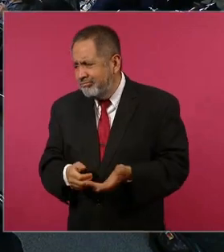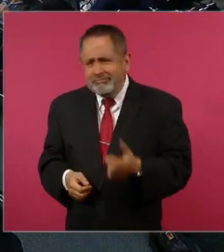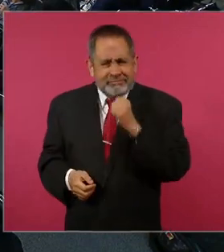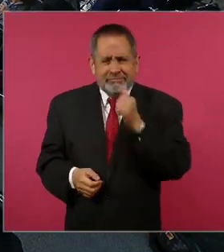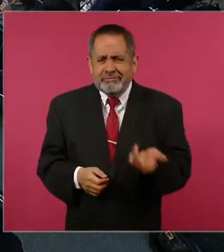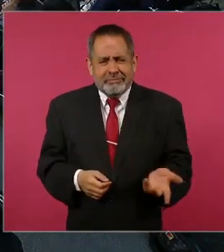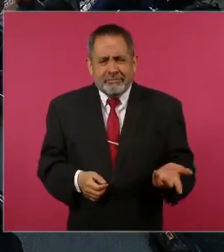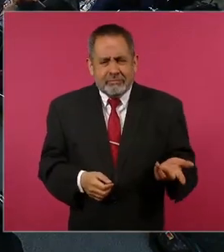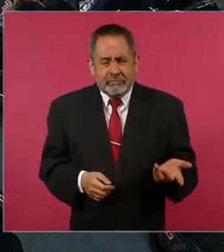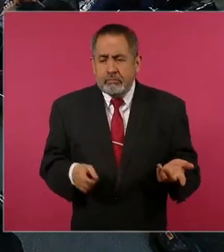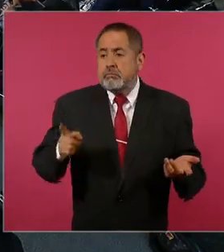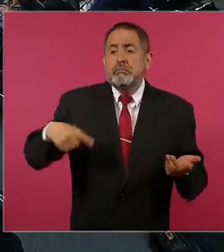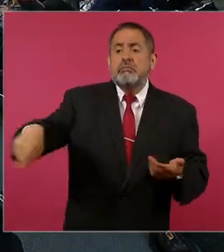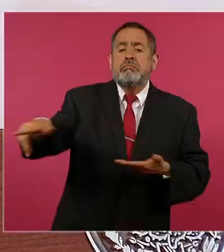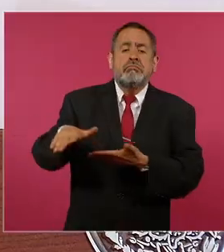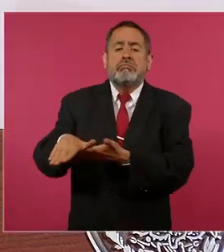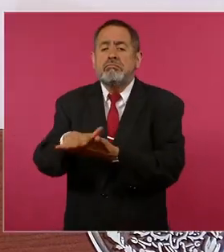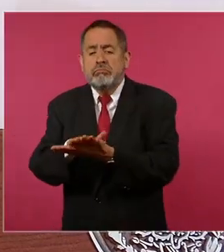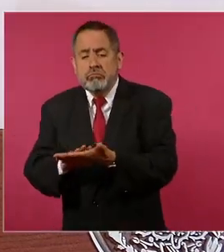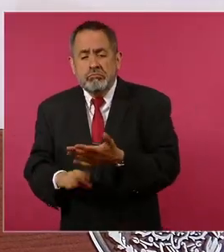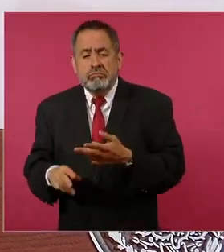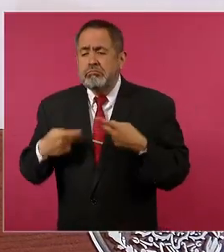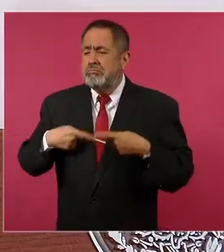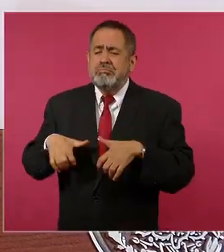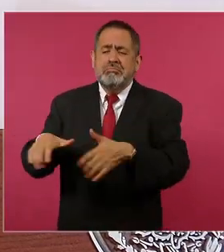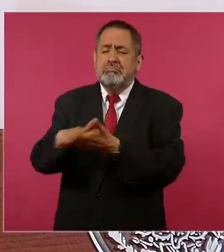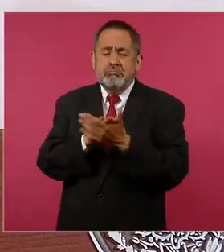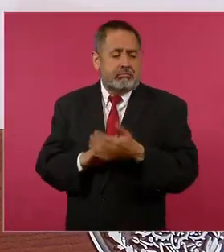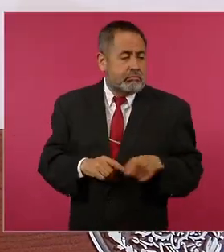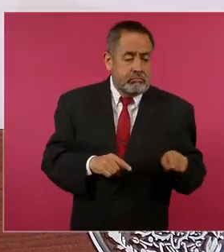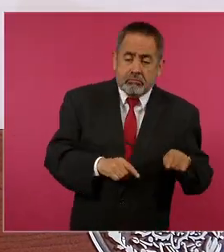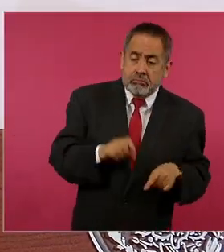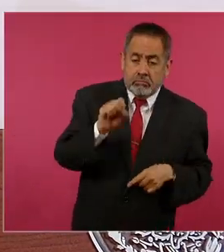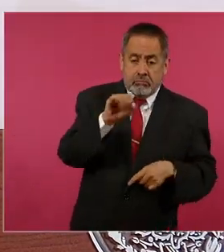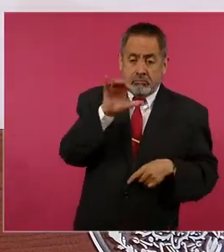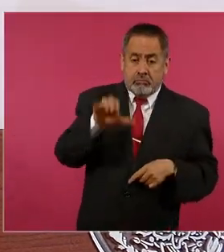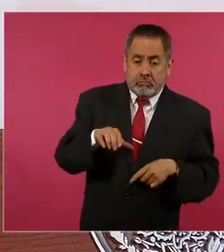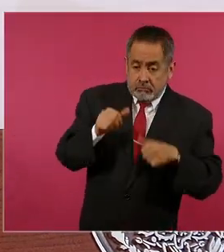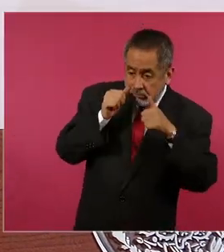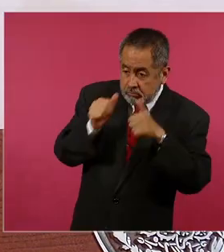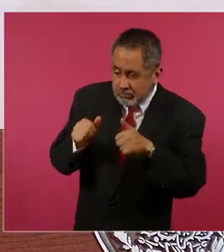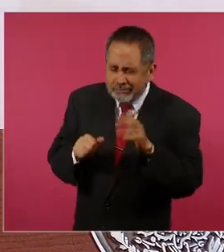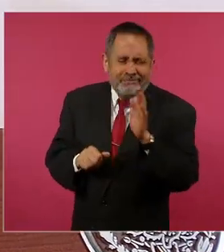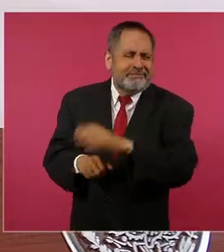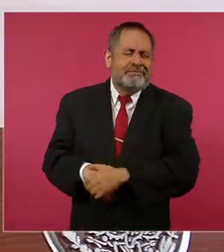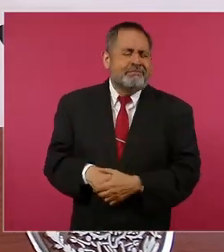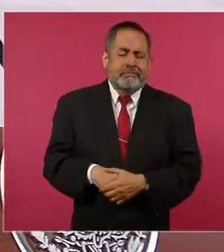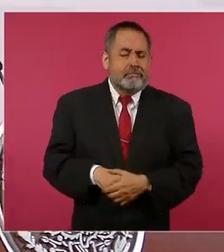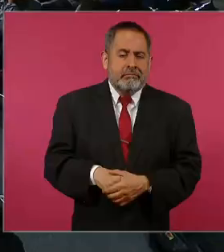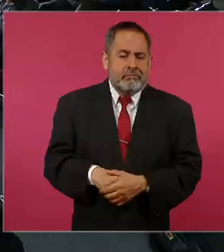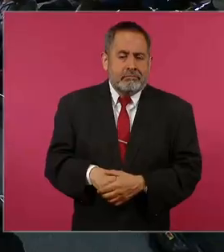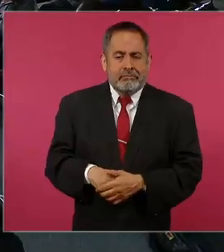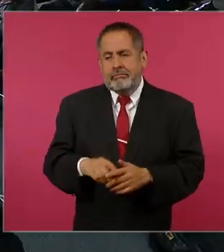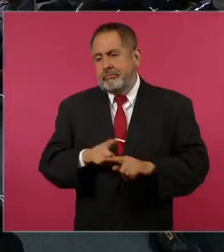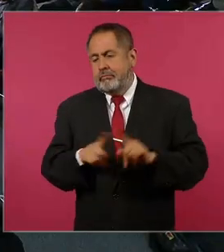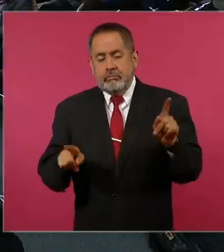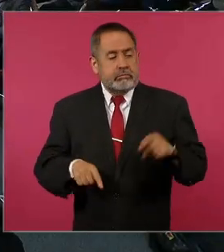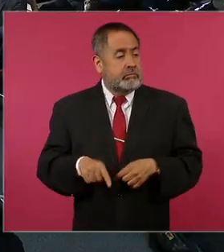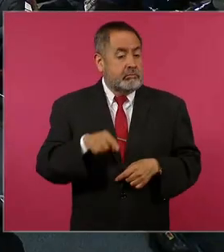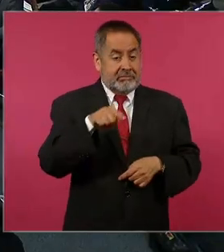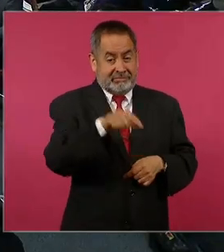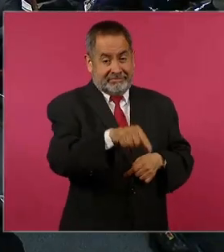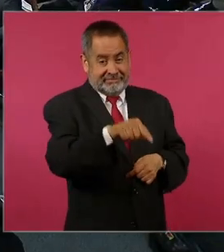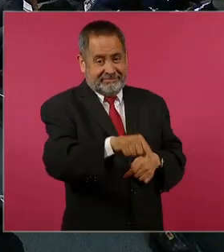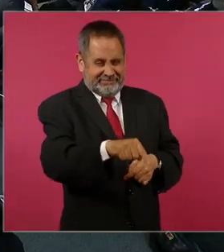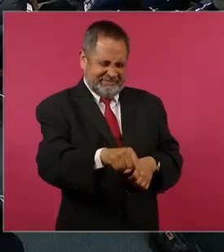¿Que son de gente humilde, de gente del pueblo? No. Ah, pero si llega alguien y les toca la